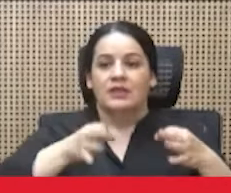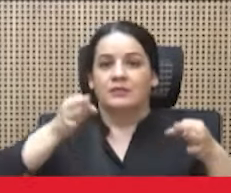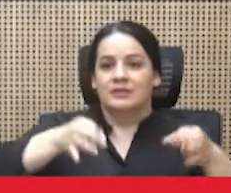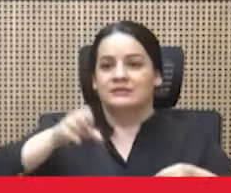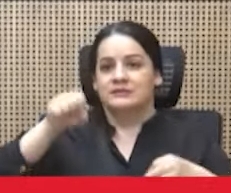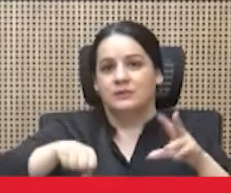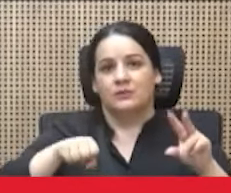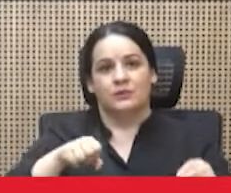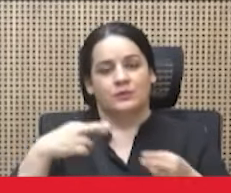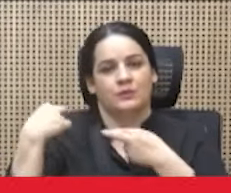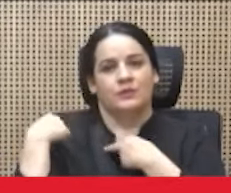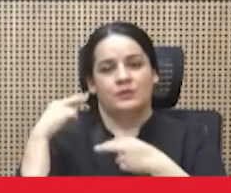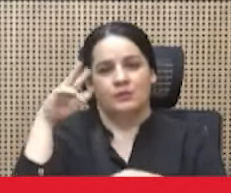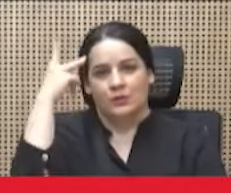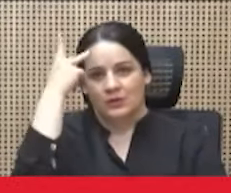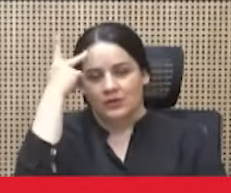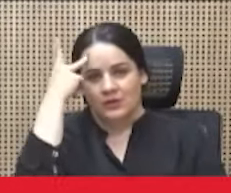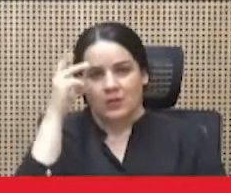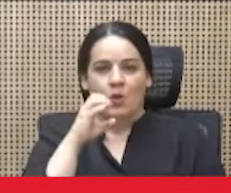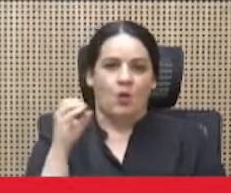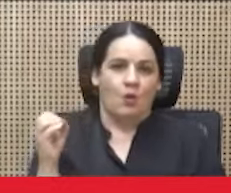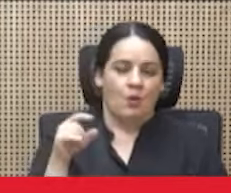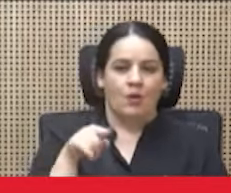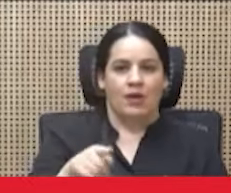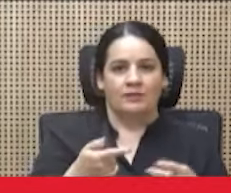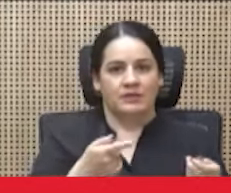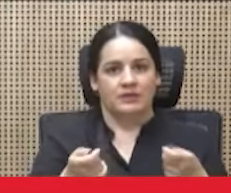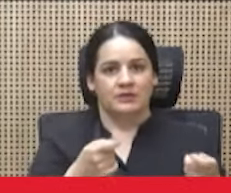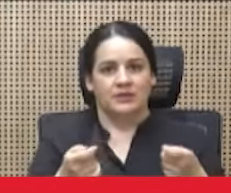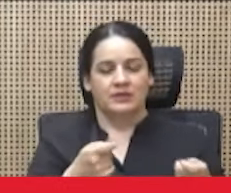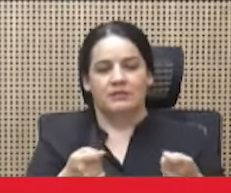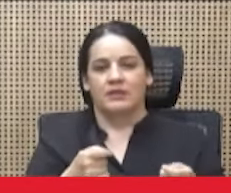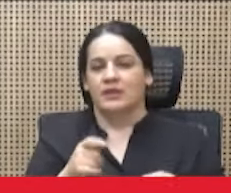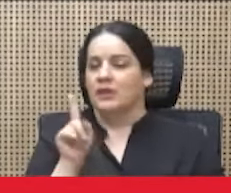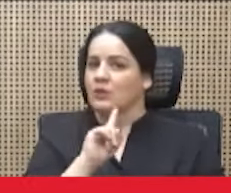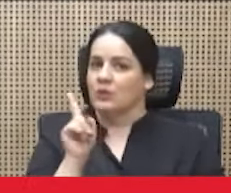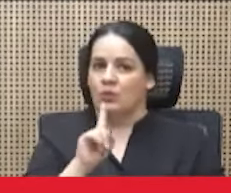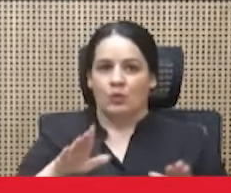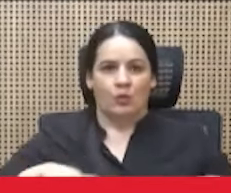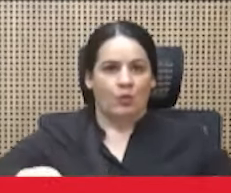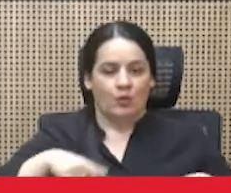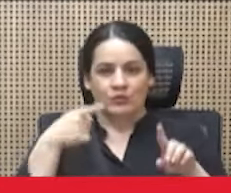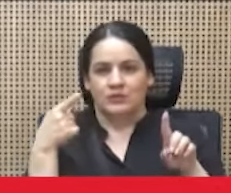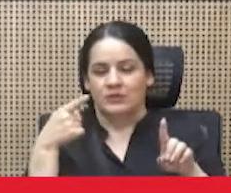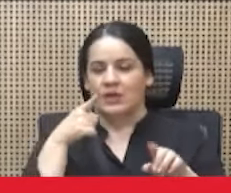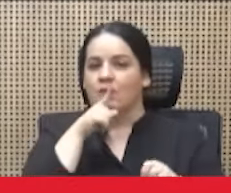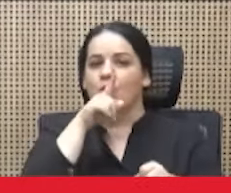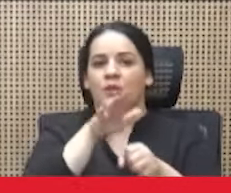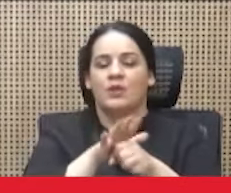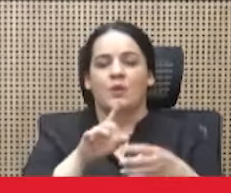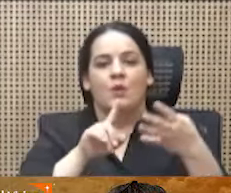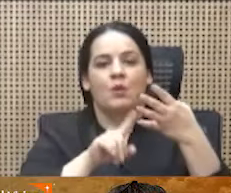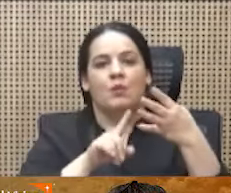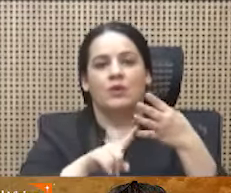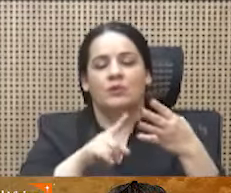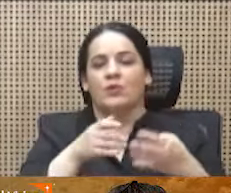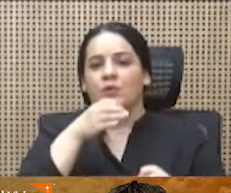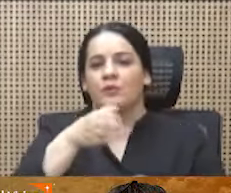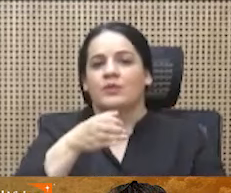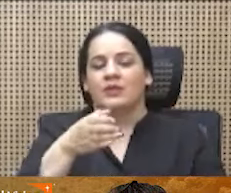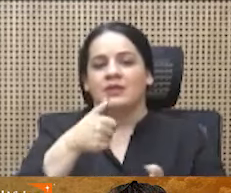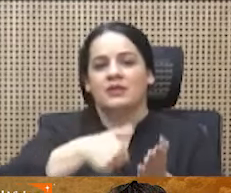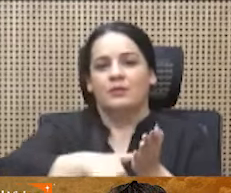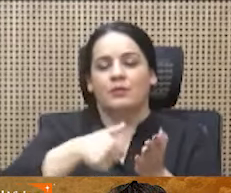de responsabilidades políticas y/o administrativas, tampoco se ha cumplido. 4, recomendar o dictaminar proyectos